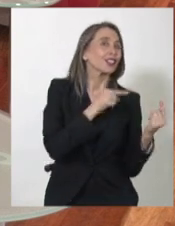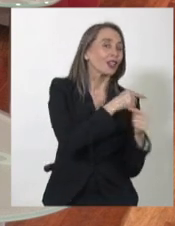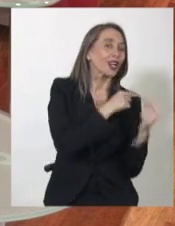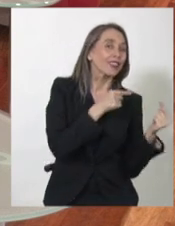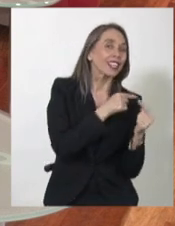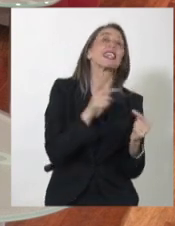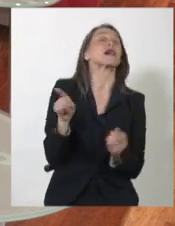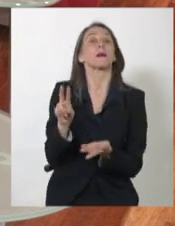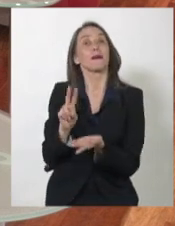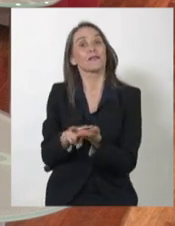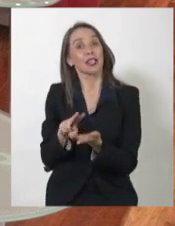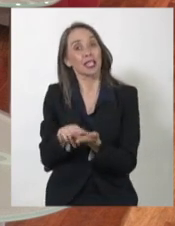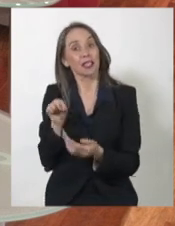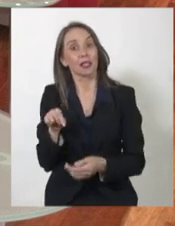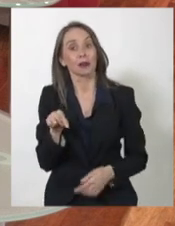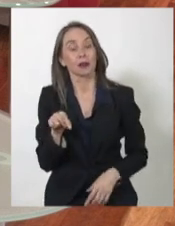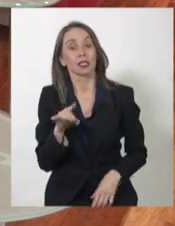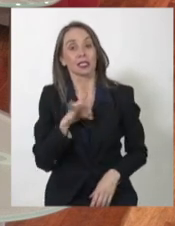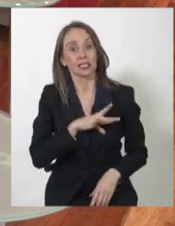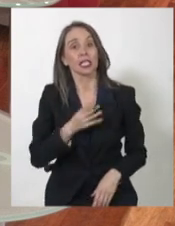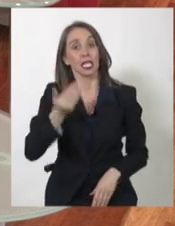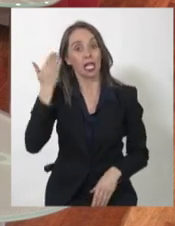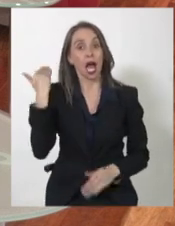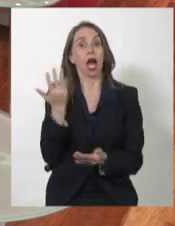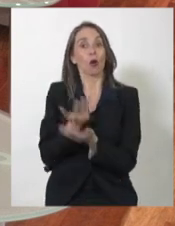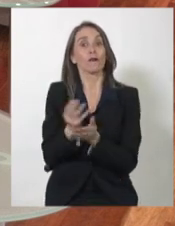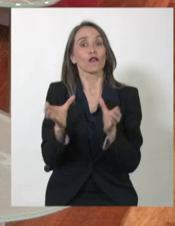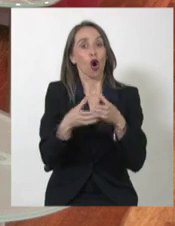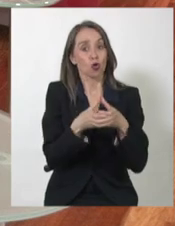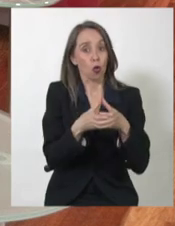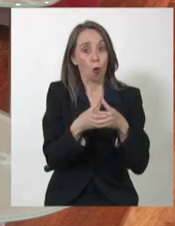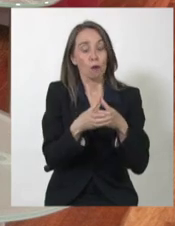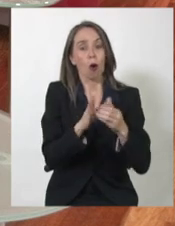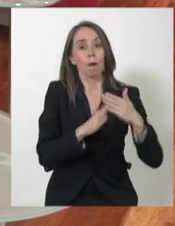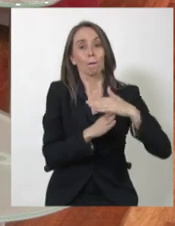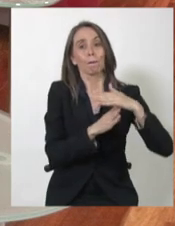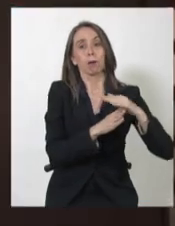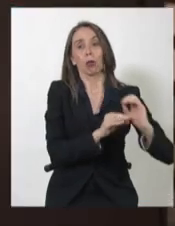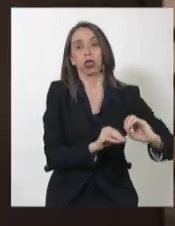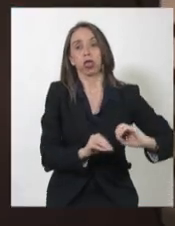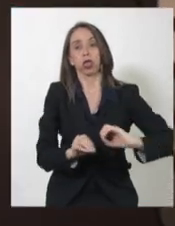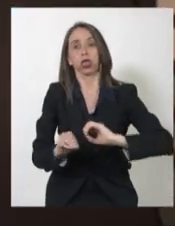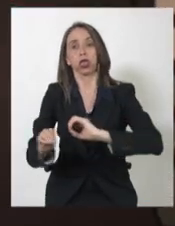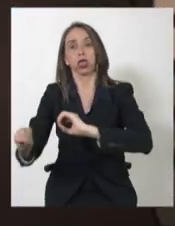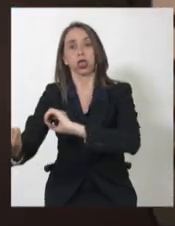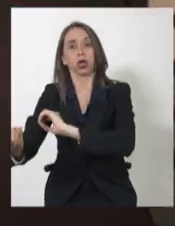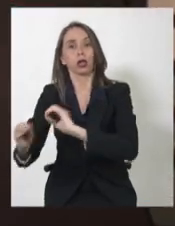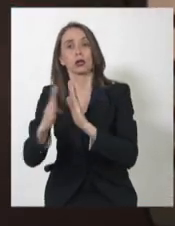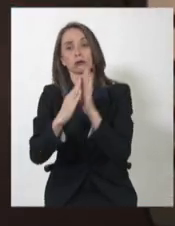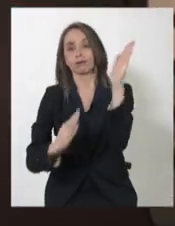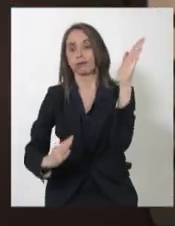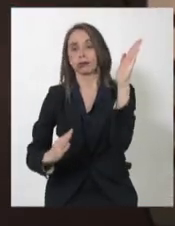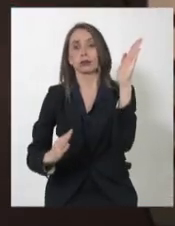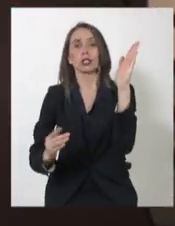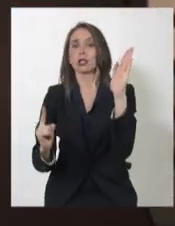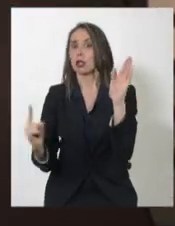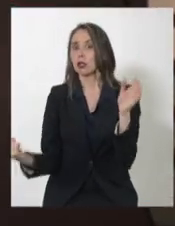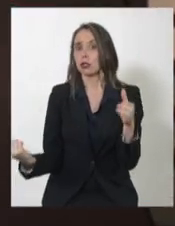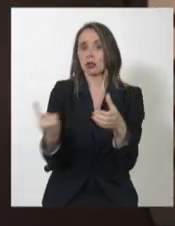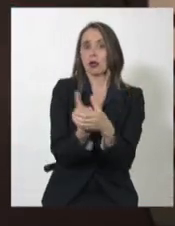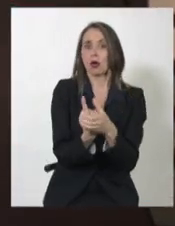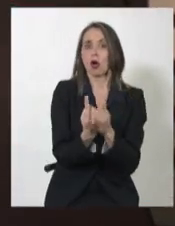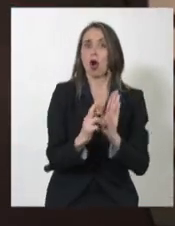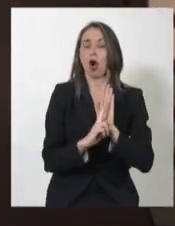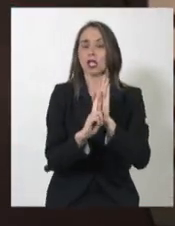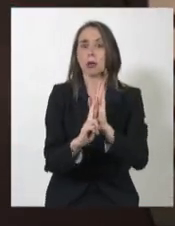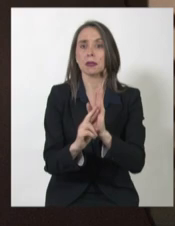La verdad es que aquí ha habido grupos y sectores postergados, ¿no?, que no han tenido la debida representación. Yo creo